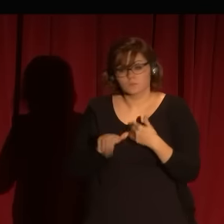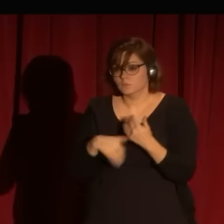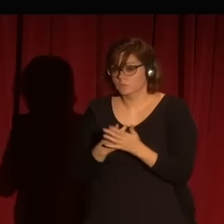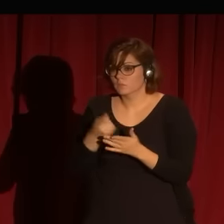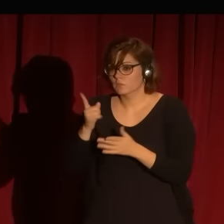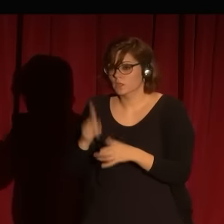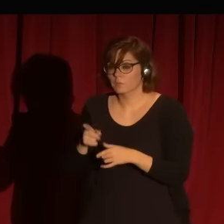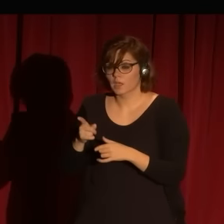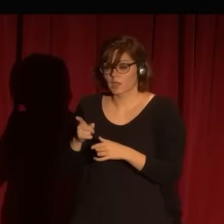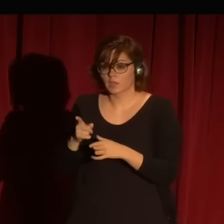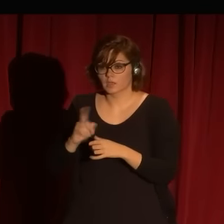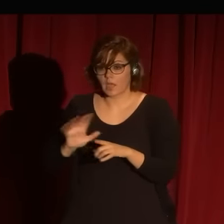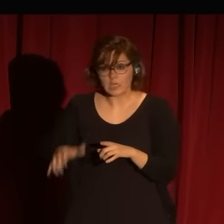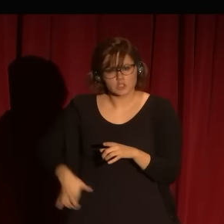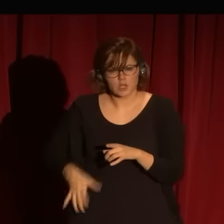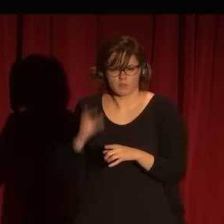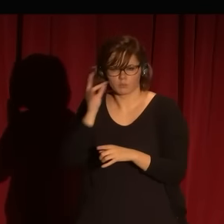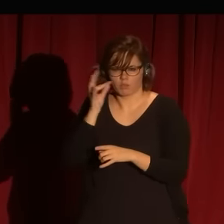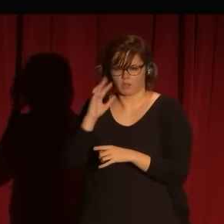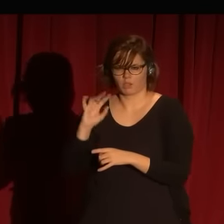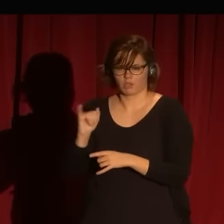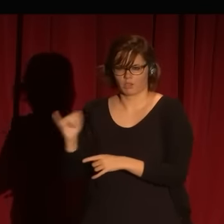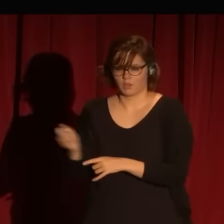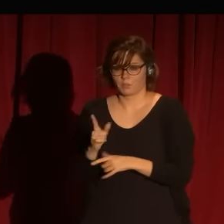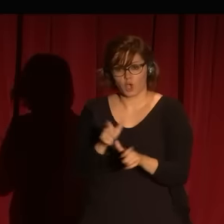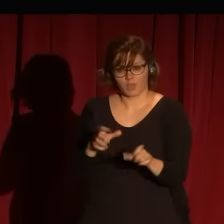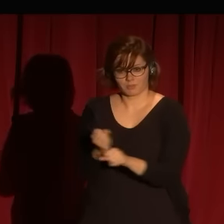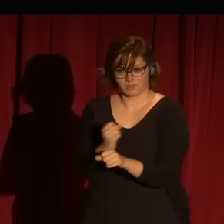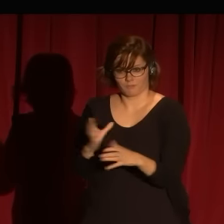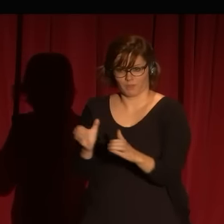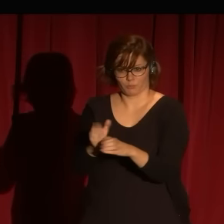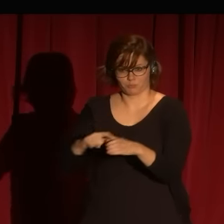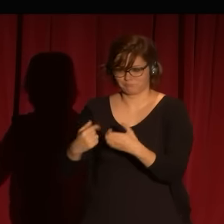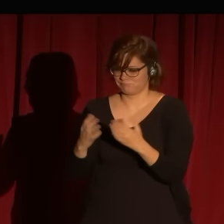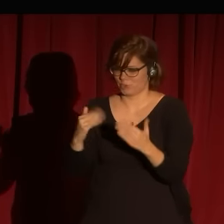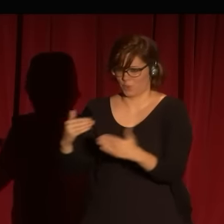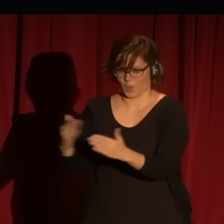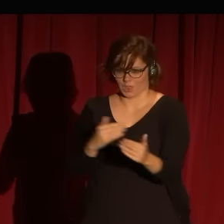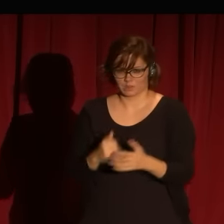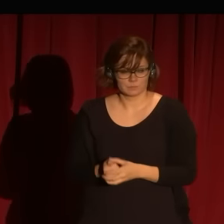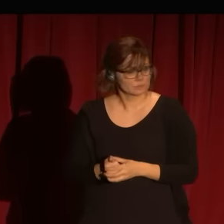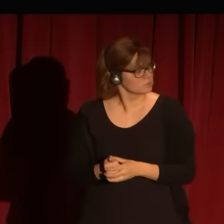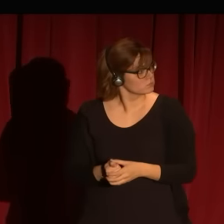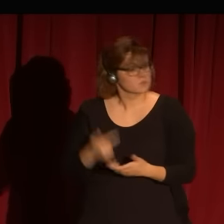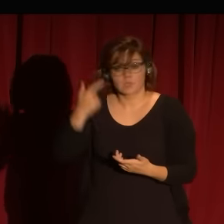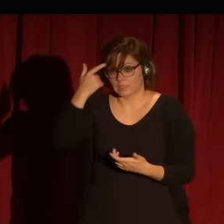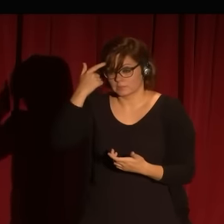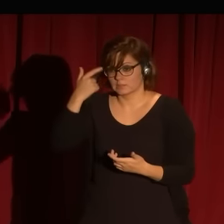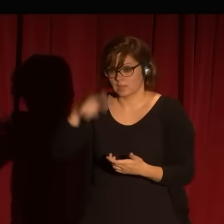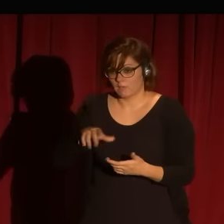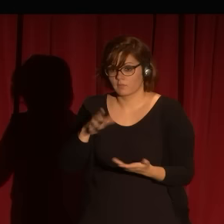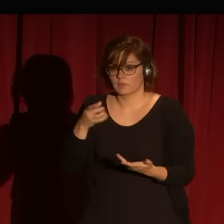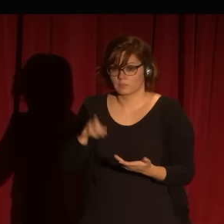entre la alta aristocracia sí que hay mujeres pero ninguna entre la gente que desfila sabemos por tanto y por muchos